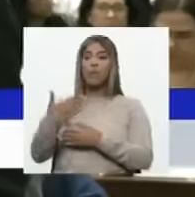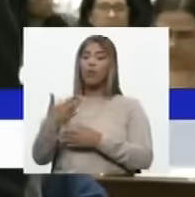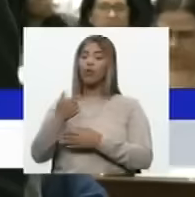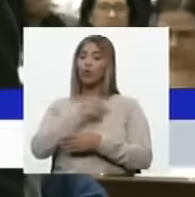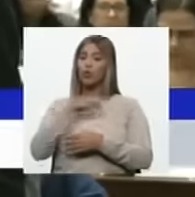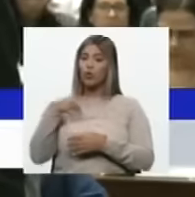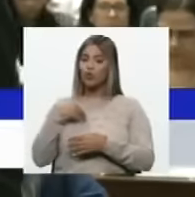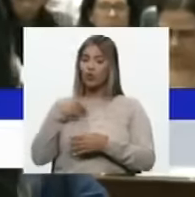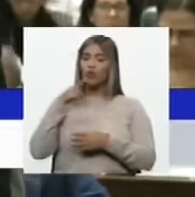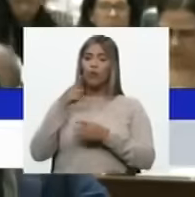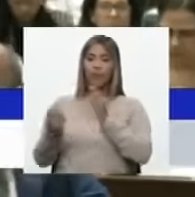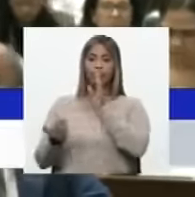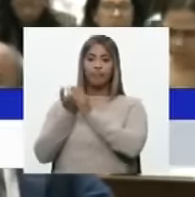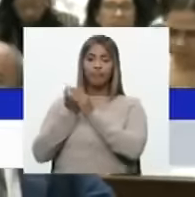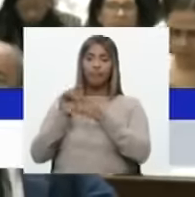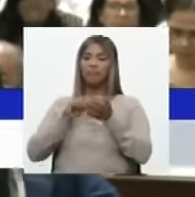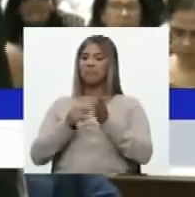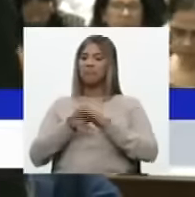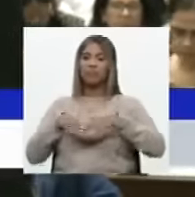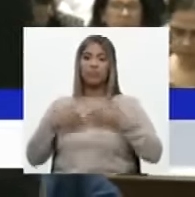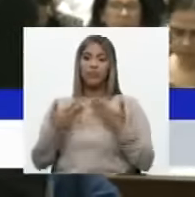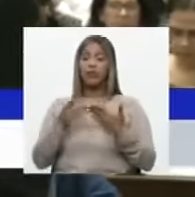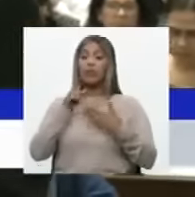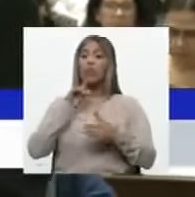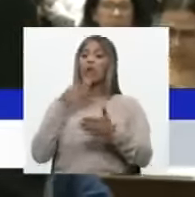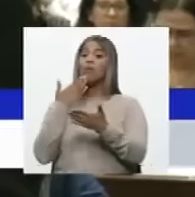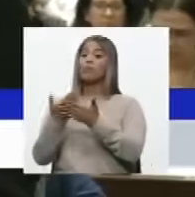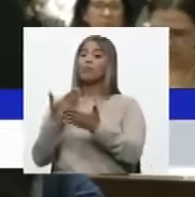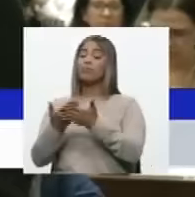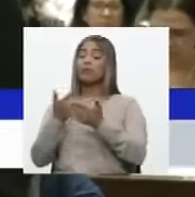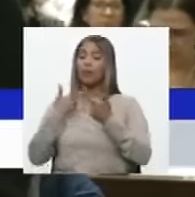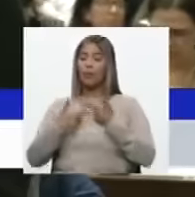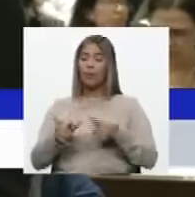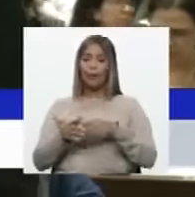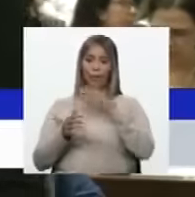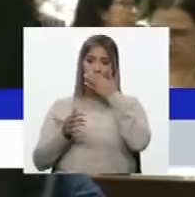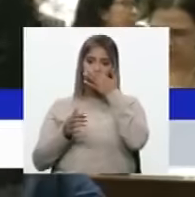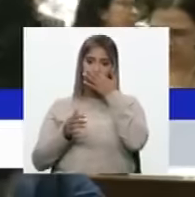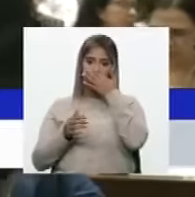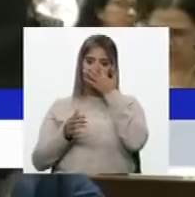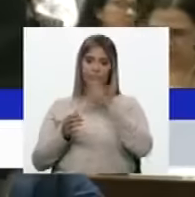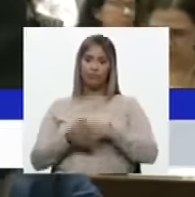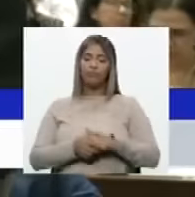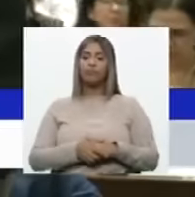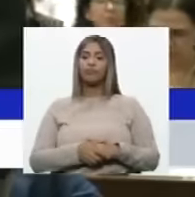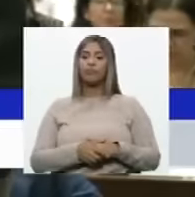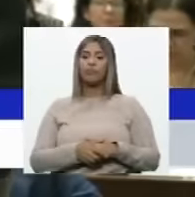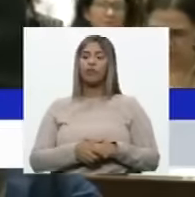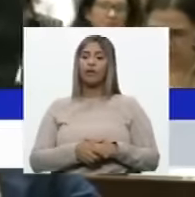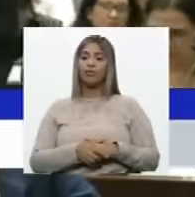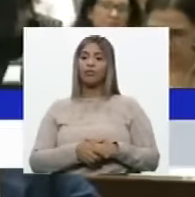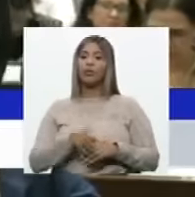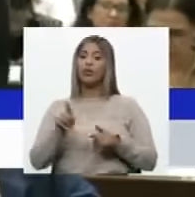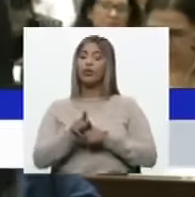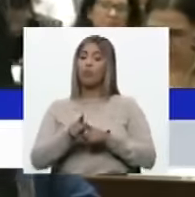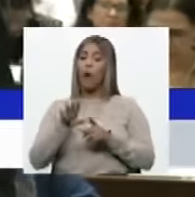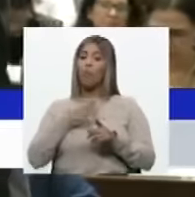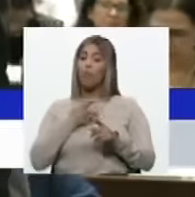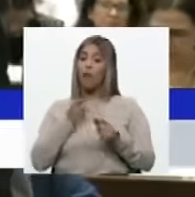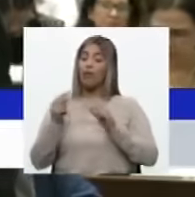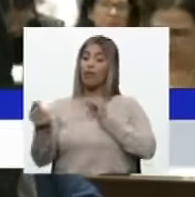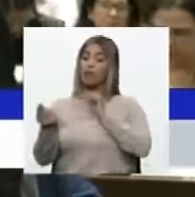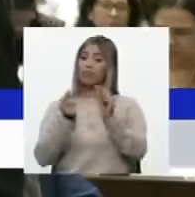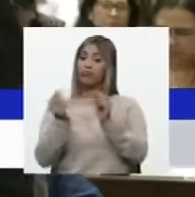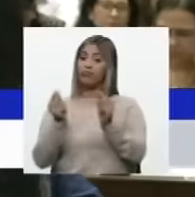nosotros reivindiquemos, que es las reclamaciones que permitieron la base para discutir